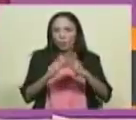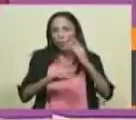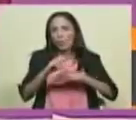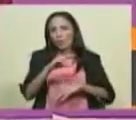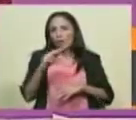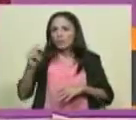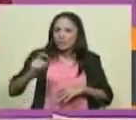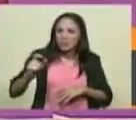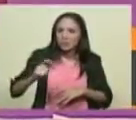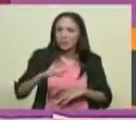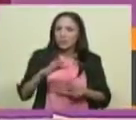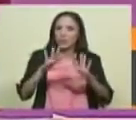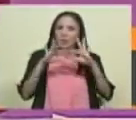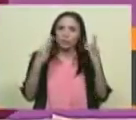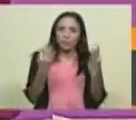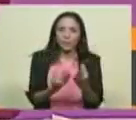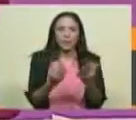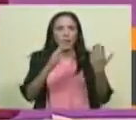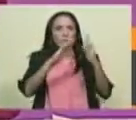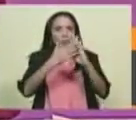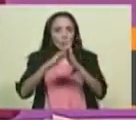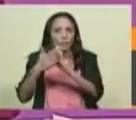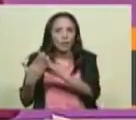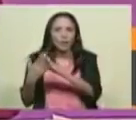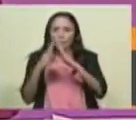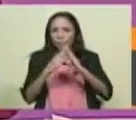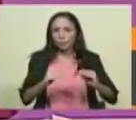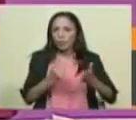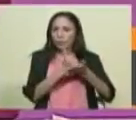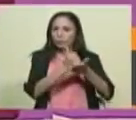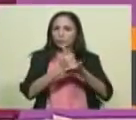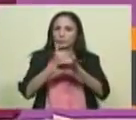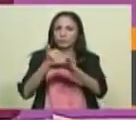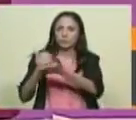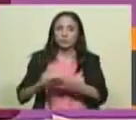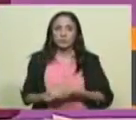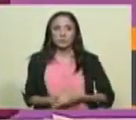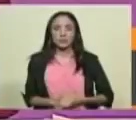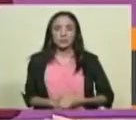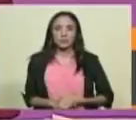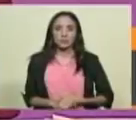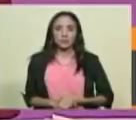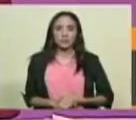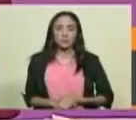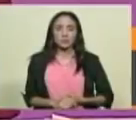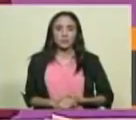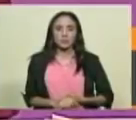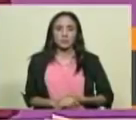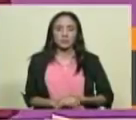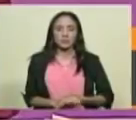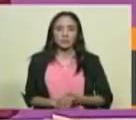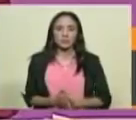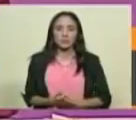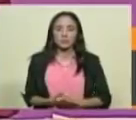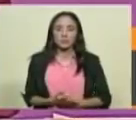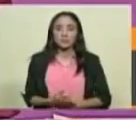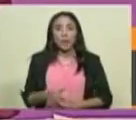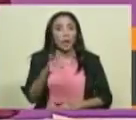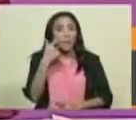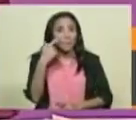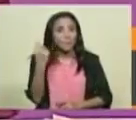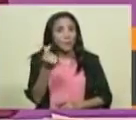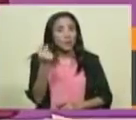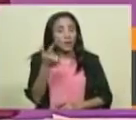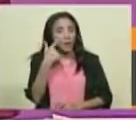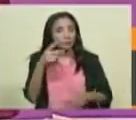mujer, por la familia, por la comunidad, por nuestra patria. Escúchenme bien, miren